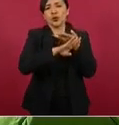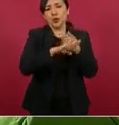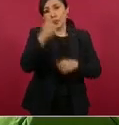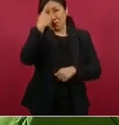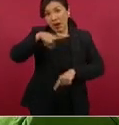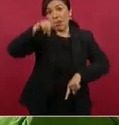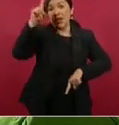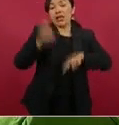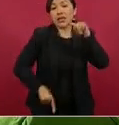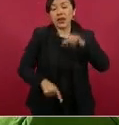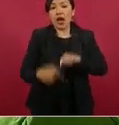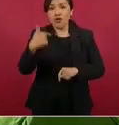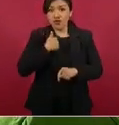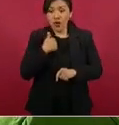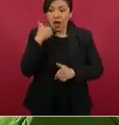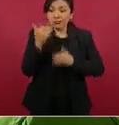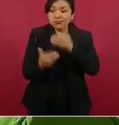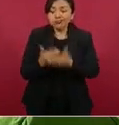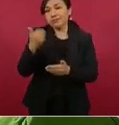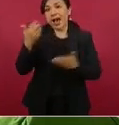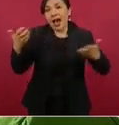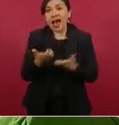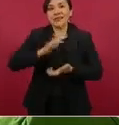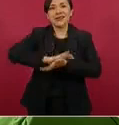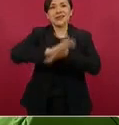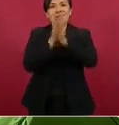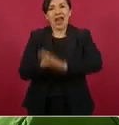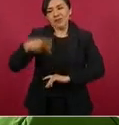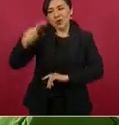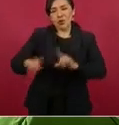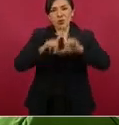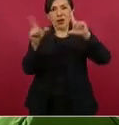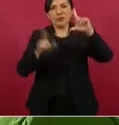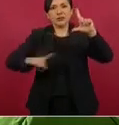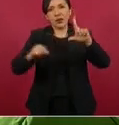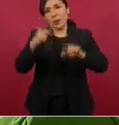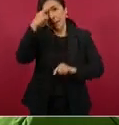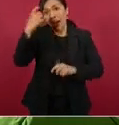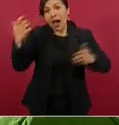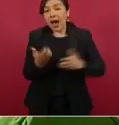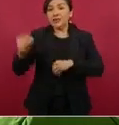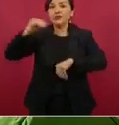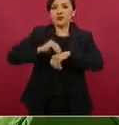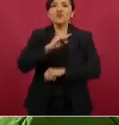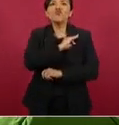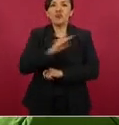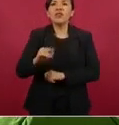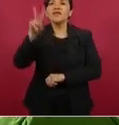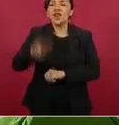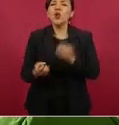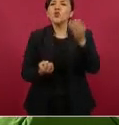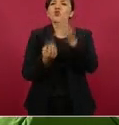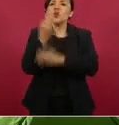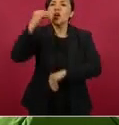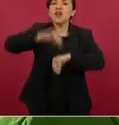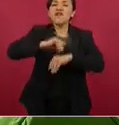impedir que avance el movimiento de transformación nacional capaz de crear una nueva